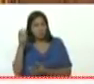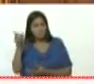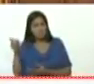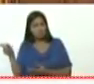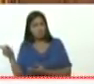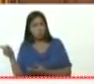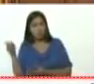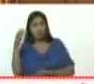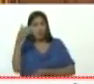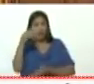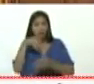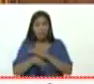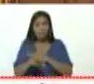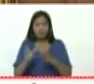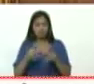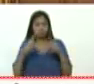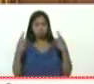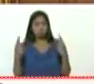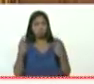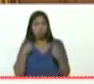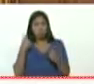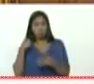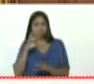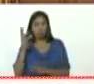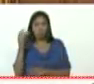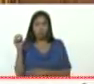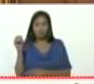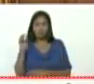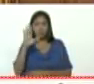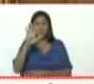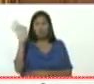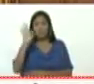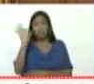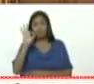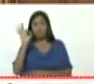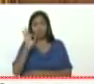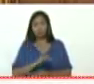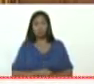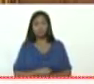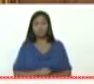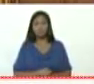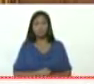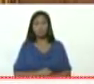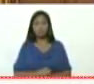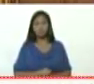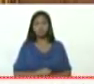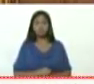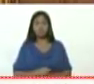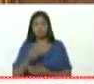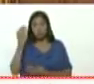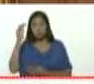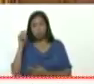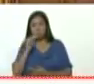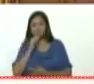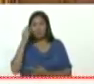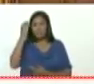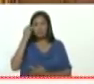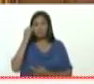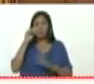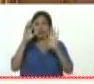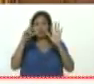El impreso. Me cuento entre ellos. El 5%, deciré. Naguará. ¿Quién iba a pensar eso hace